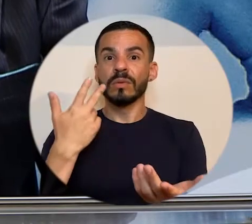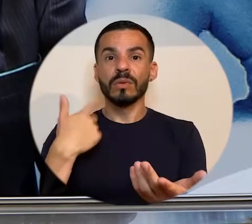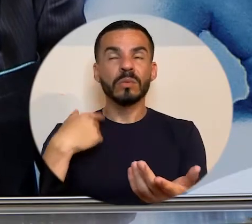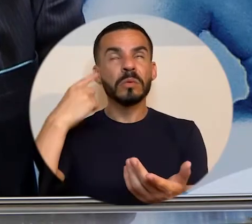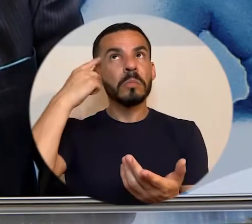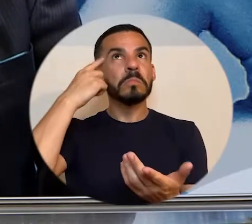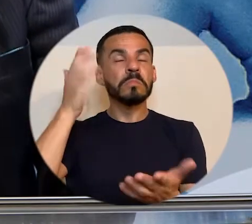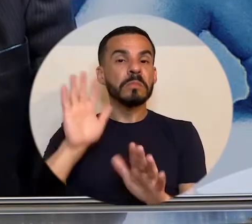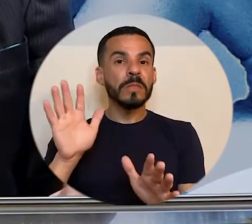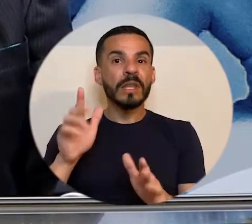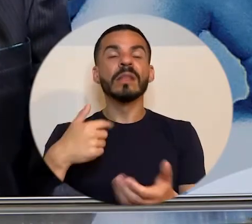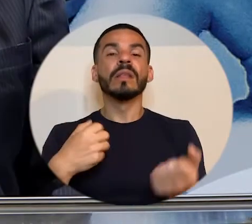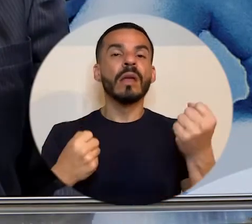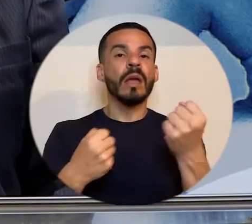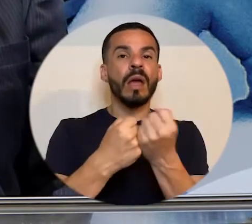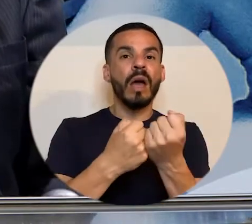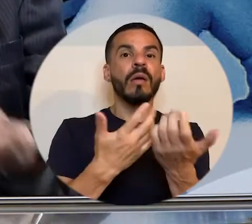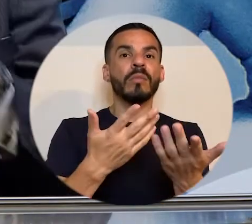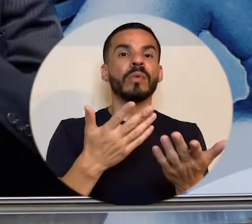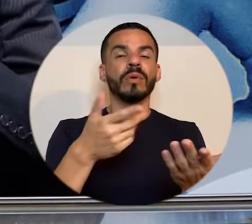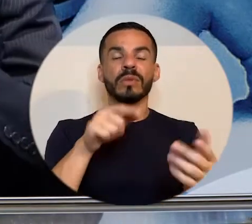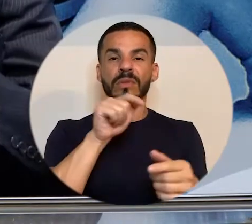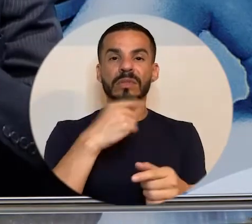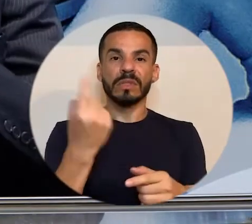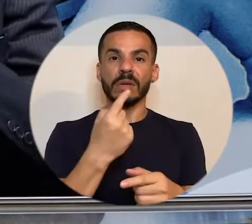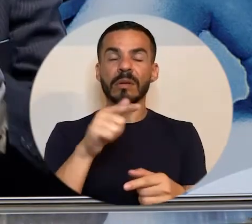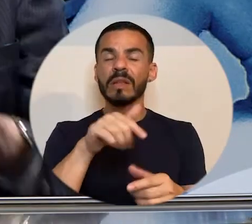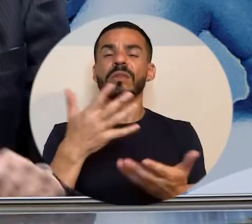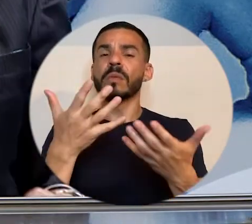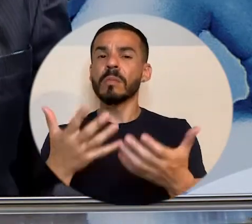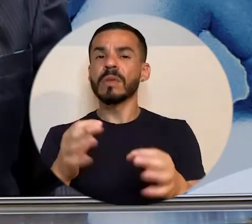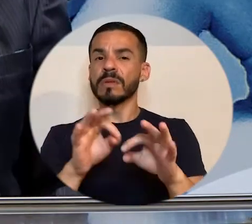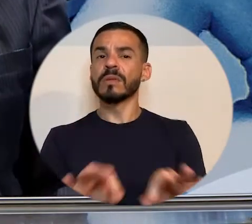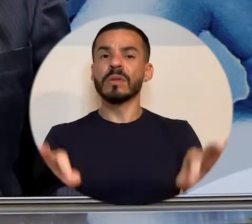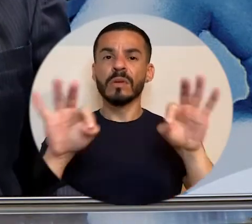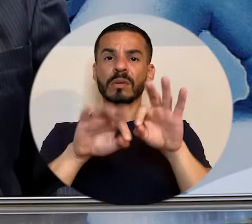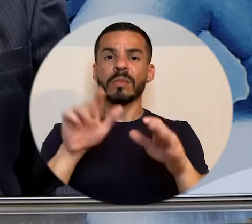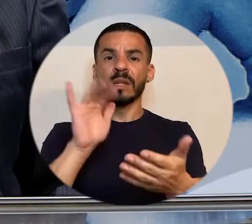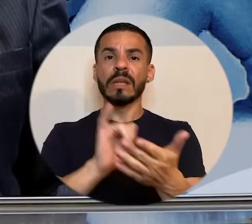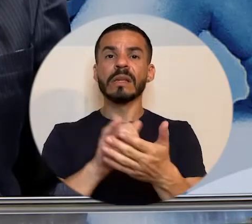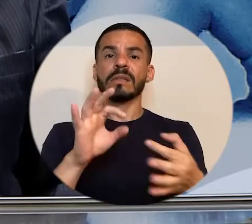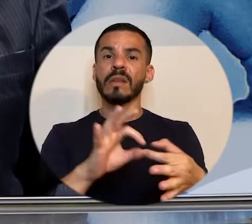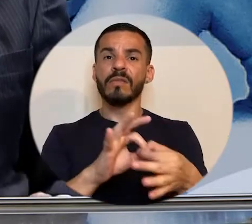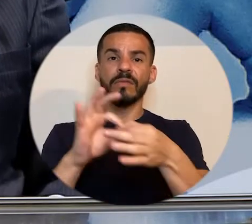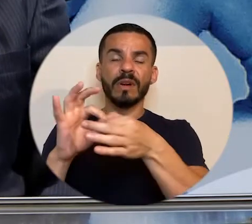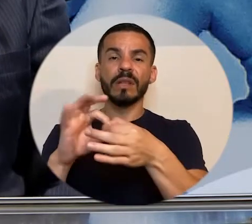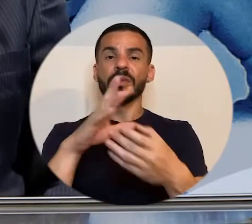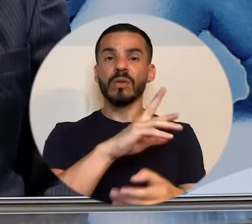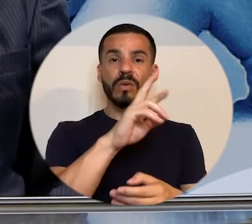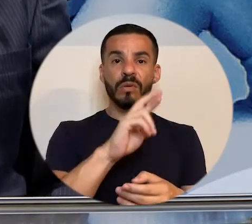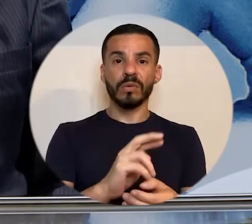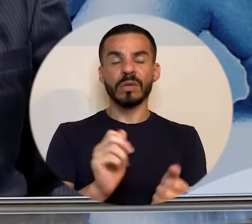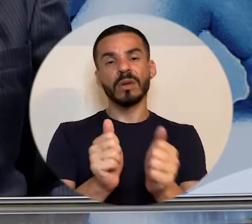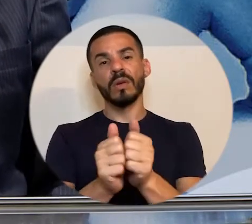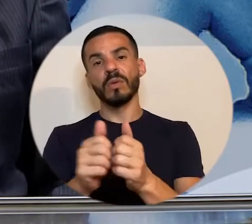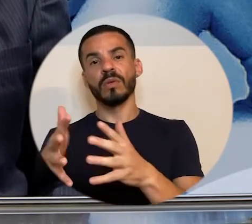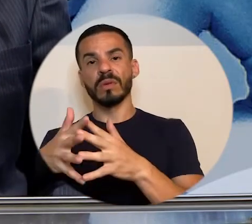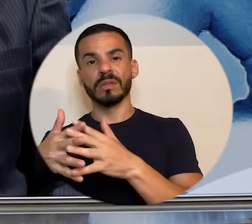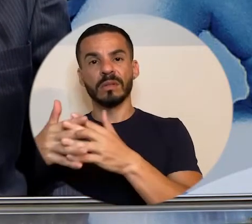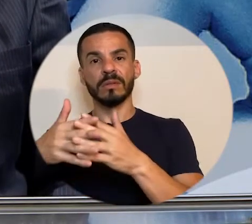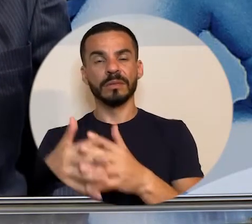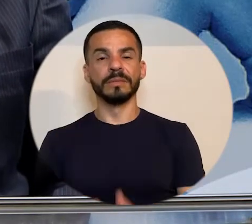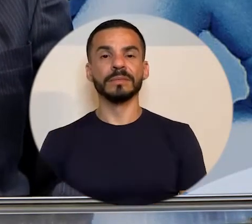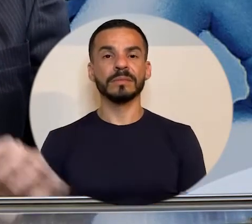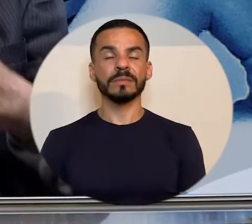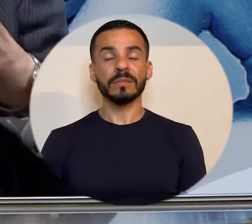no piensa tienen un apoyo cierto. Todo eso va a tener un peso muy fuerte en esa relación de Costa Rica con